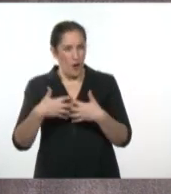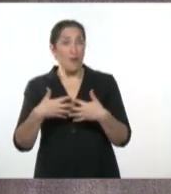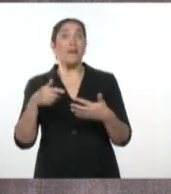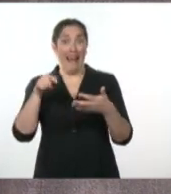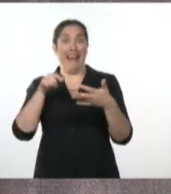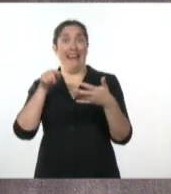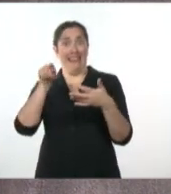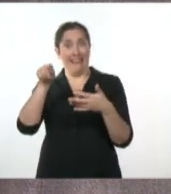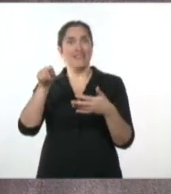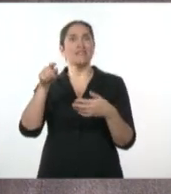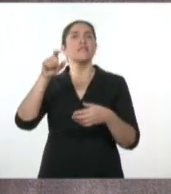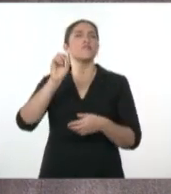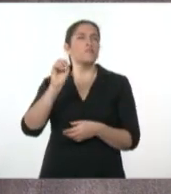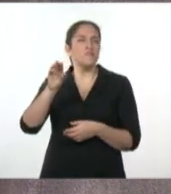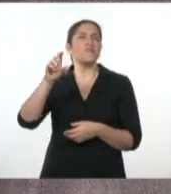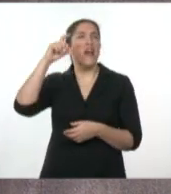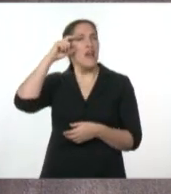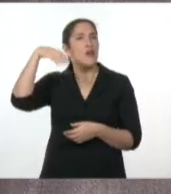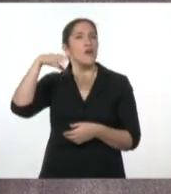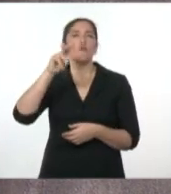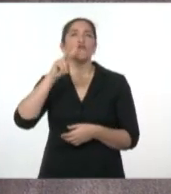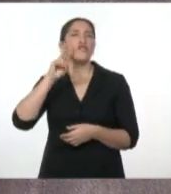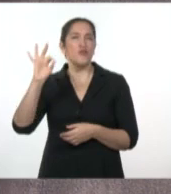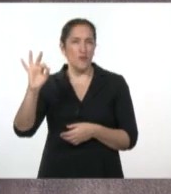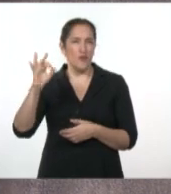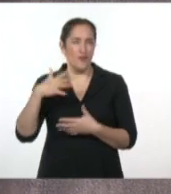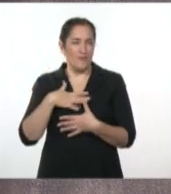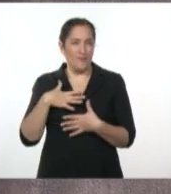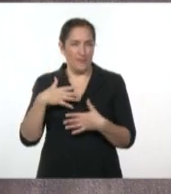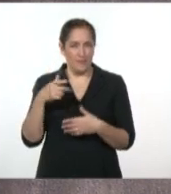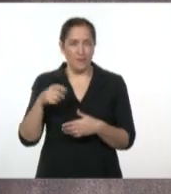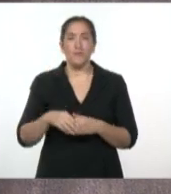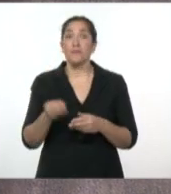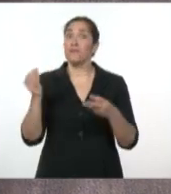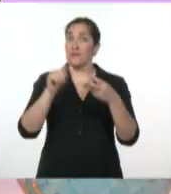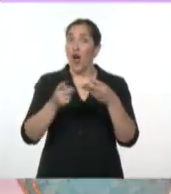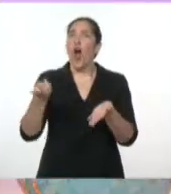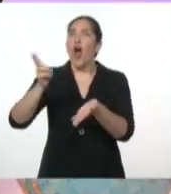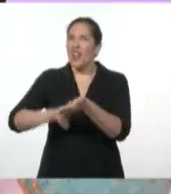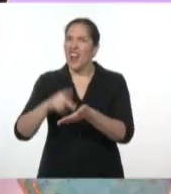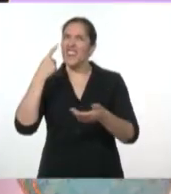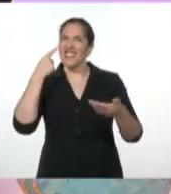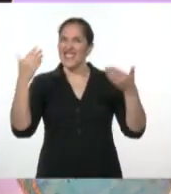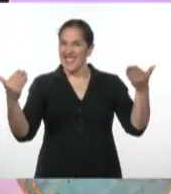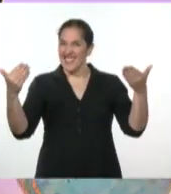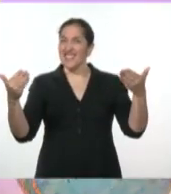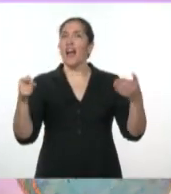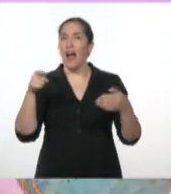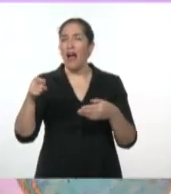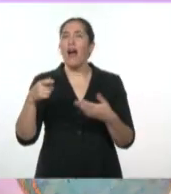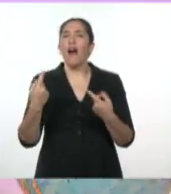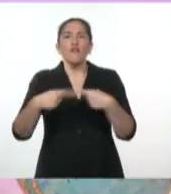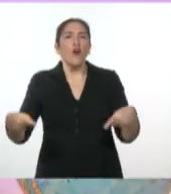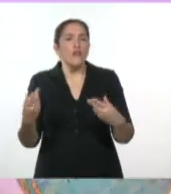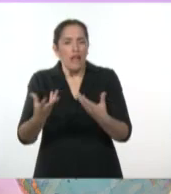Bien. Bien, son como recursos, ¿no? Los procedimientos.